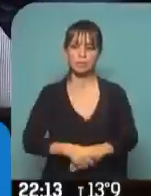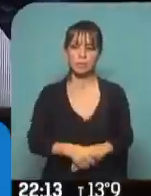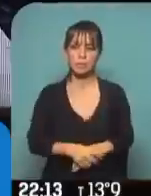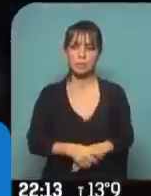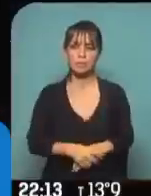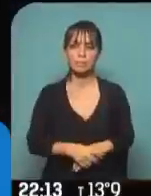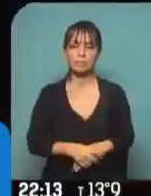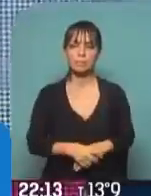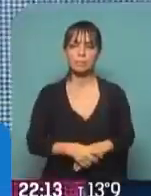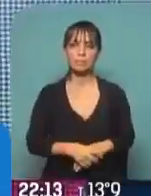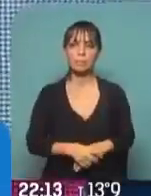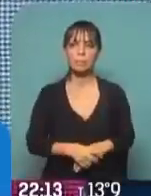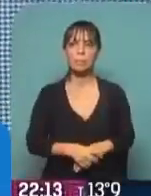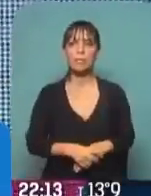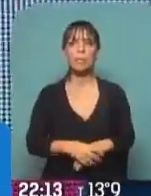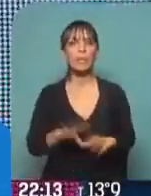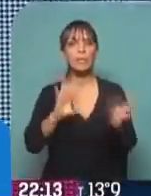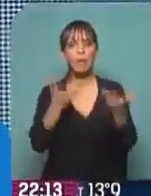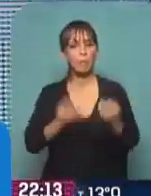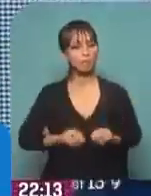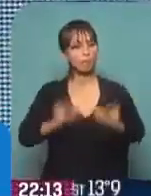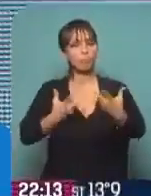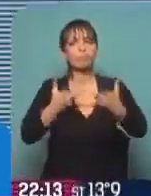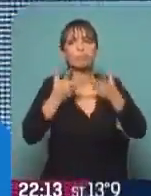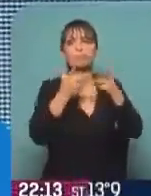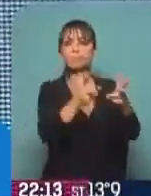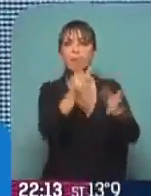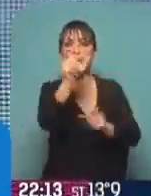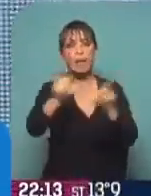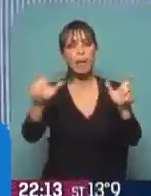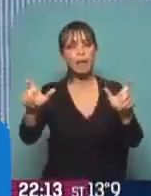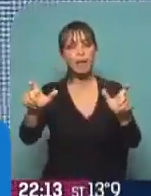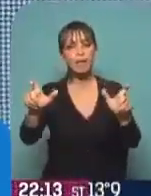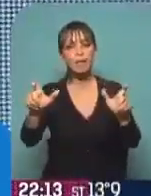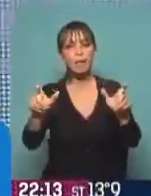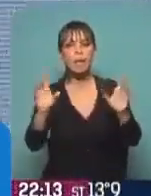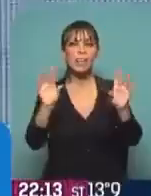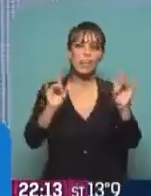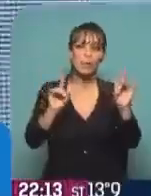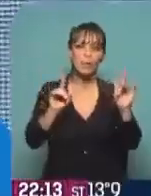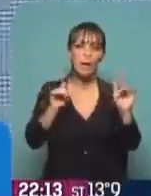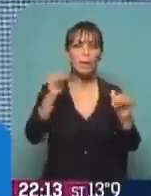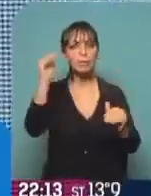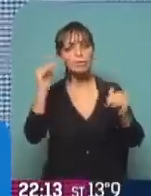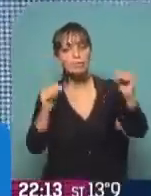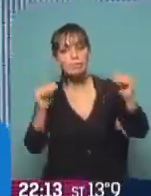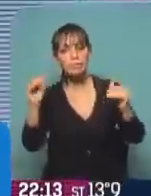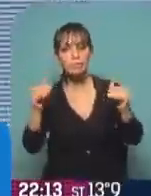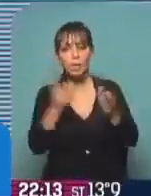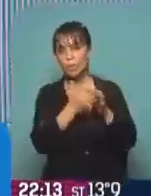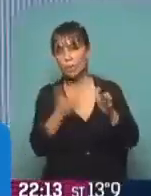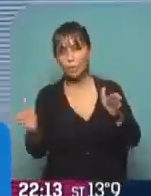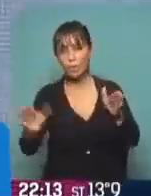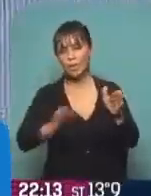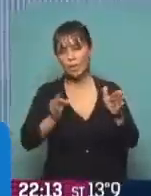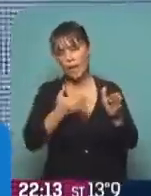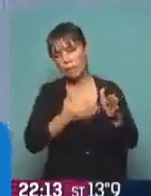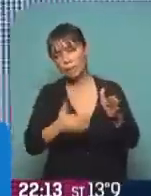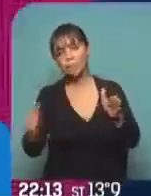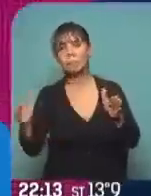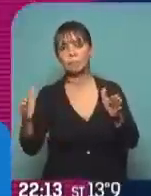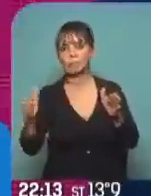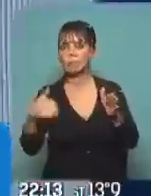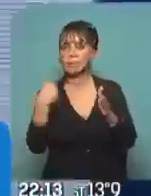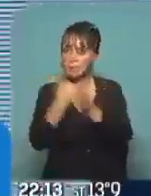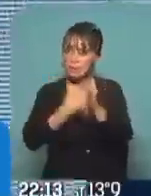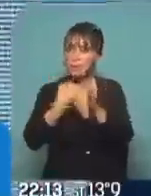en la democracia y en la expresión de la gente, y que bueno, que el nivel de dificultades que hemos tenido estos últimos años que